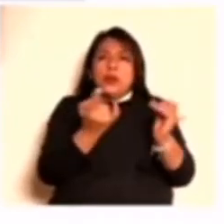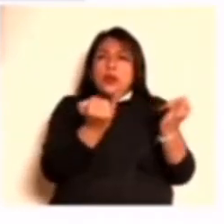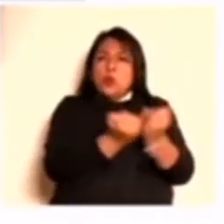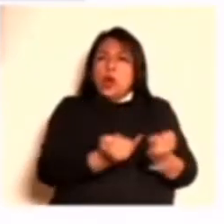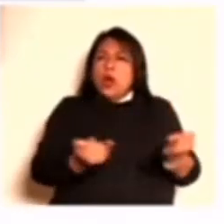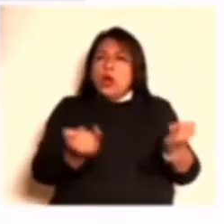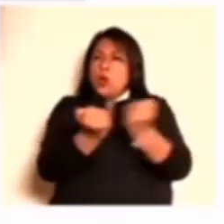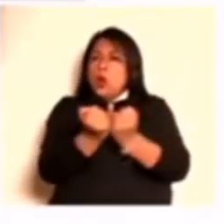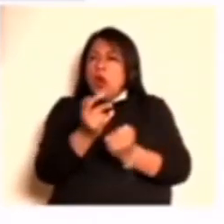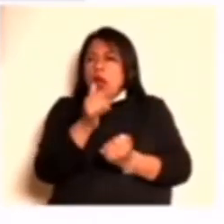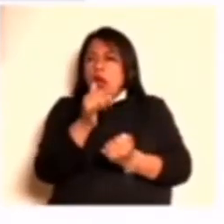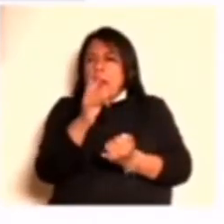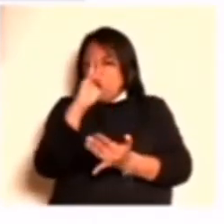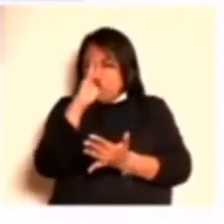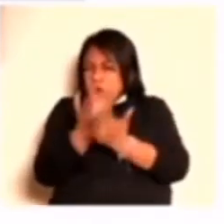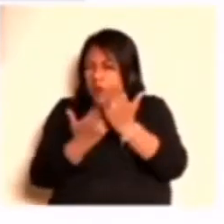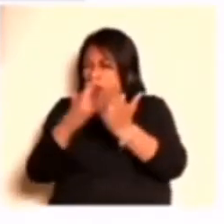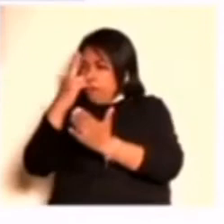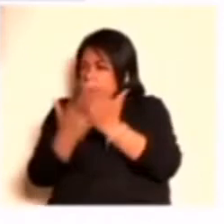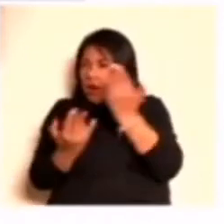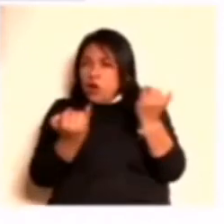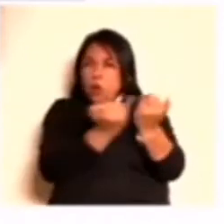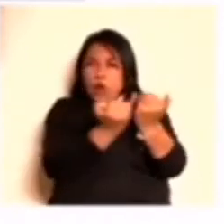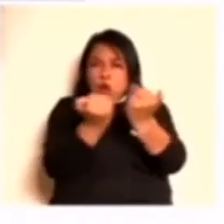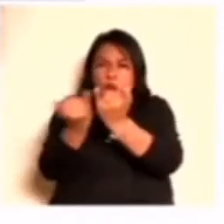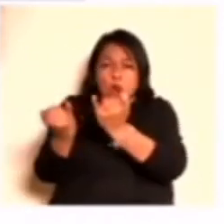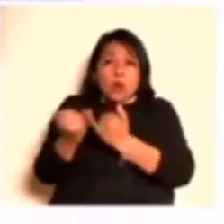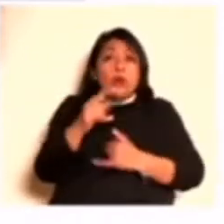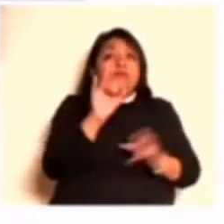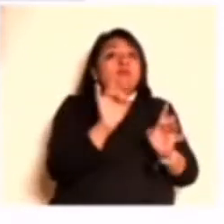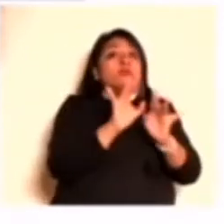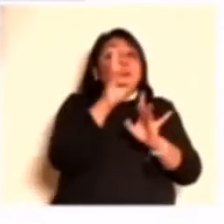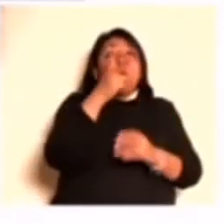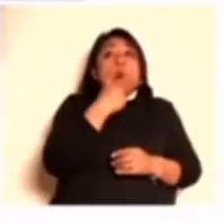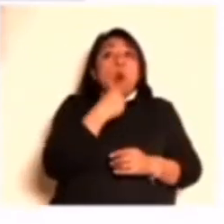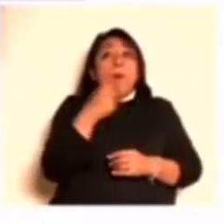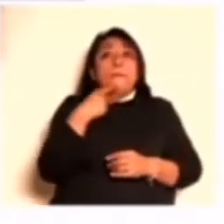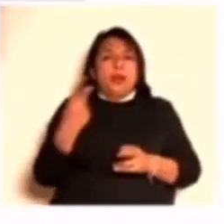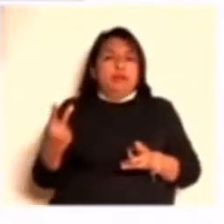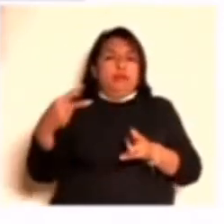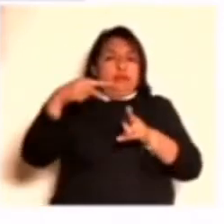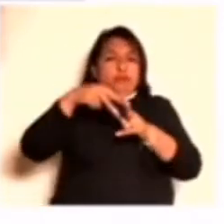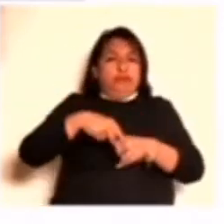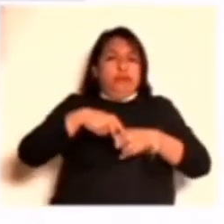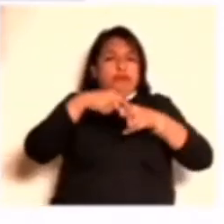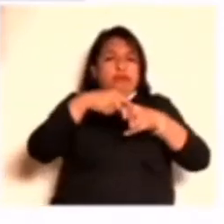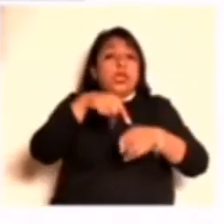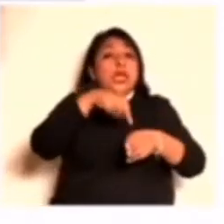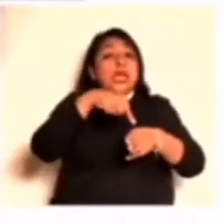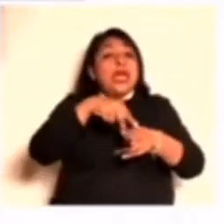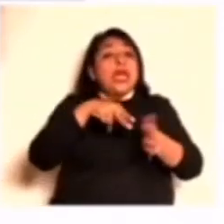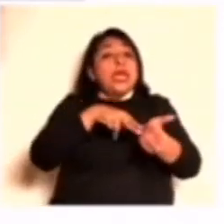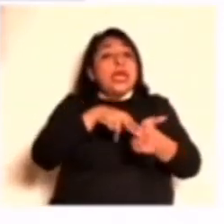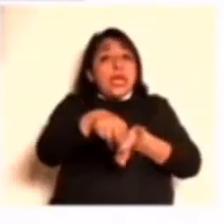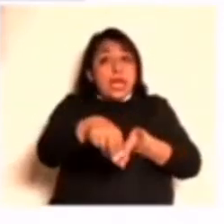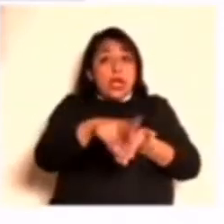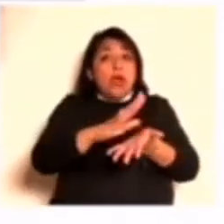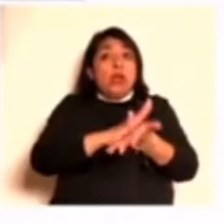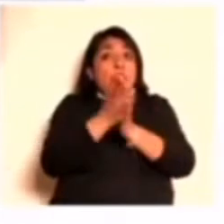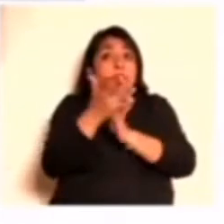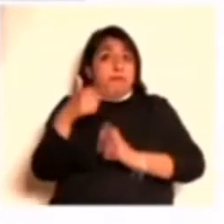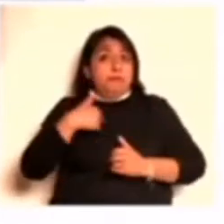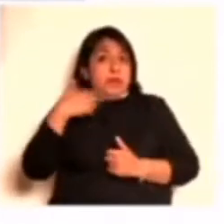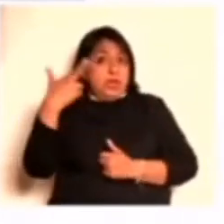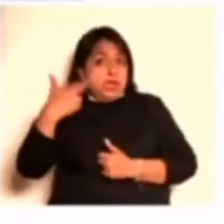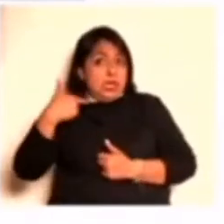violencia. Y de pronto aparece un hombre cabalgando sobre caballos negros. Te convertirás en mi reina, le dice.